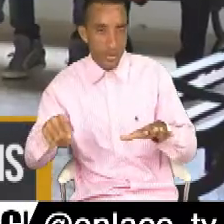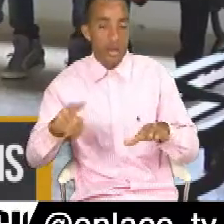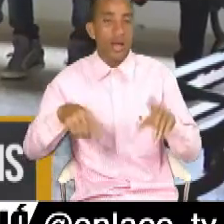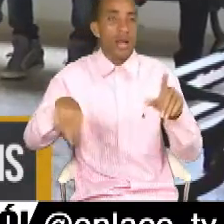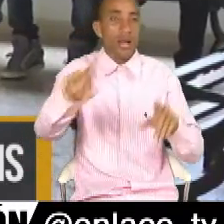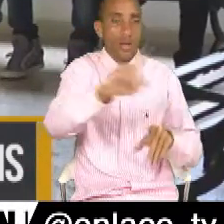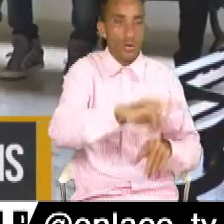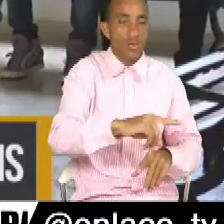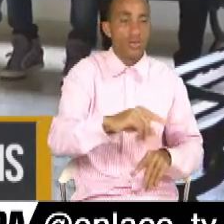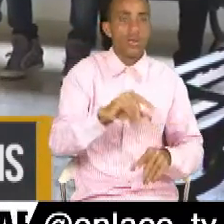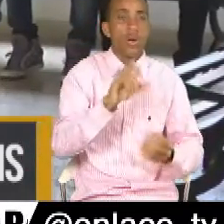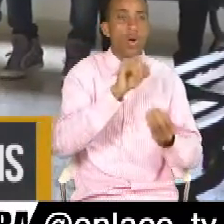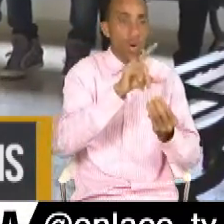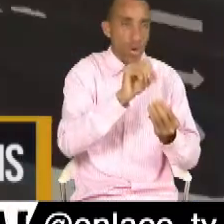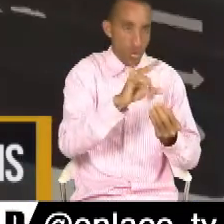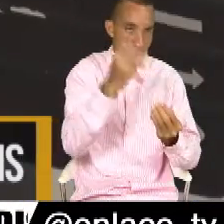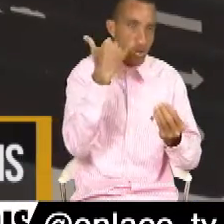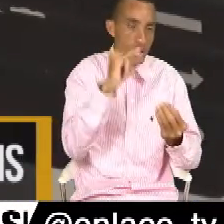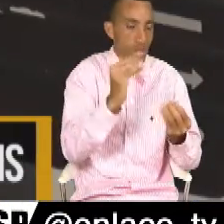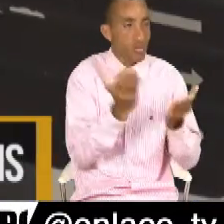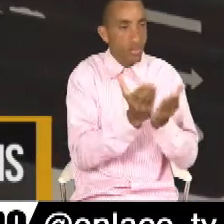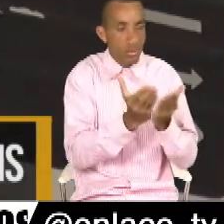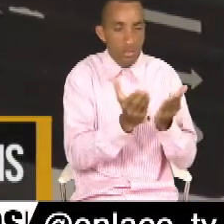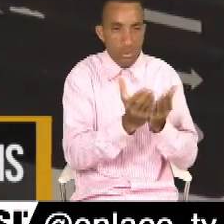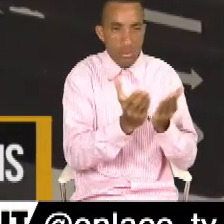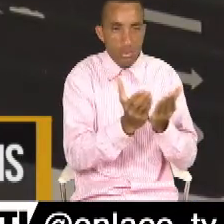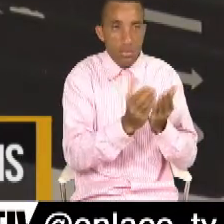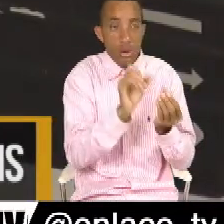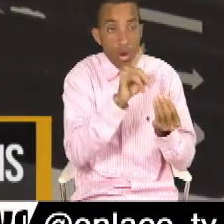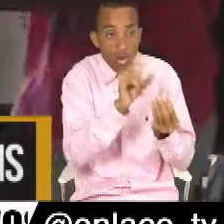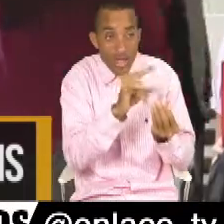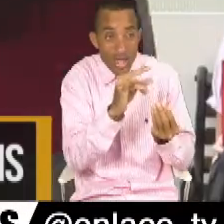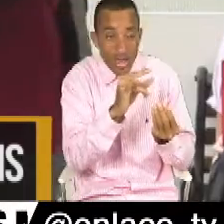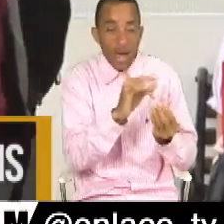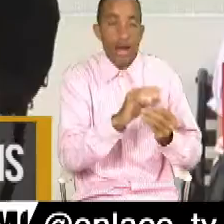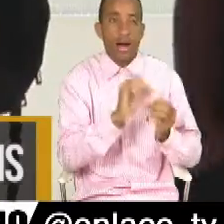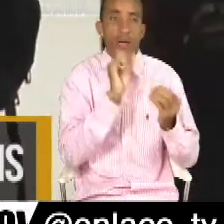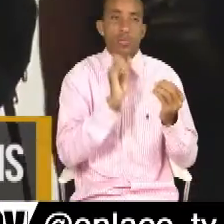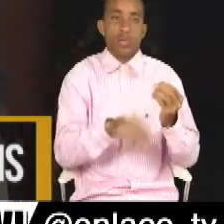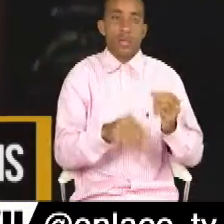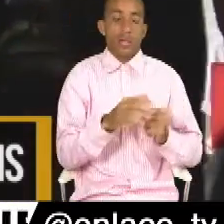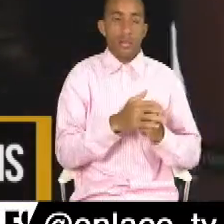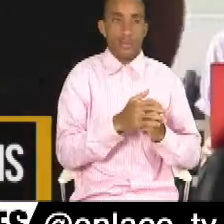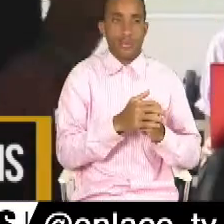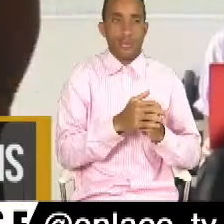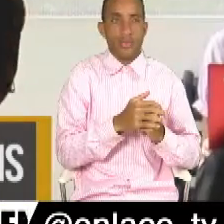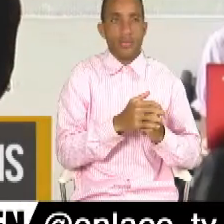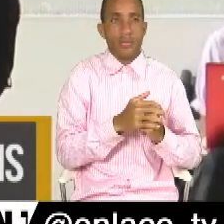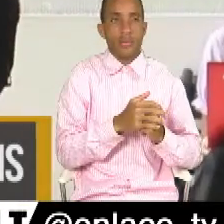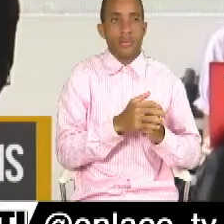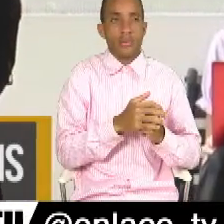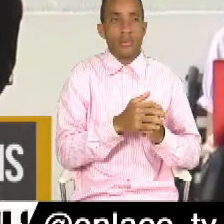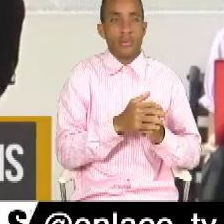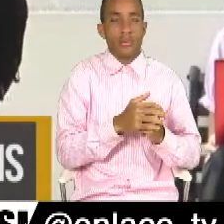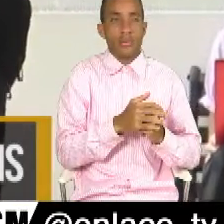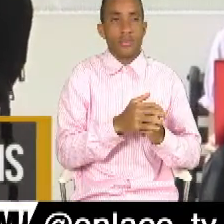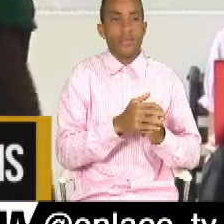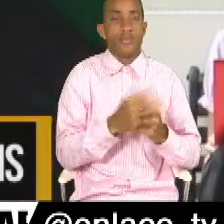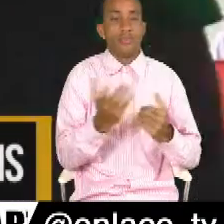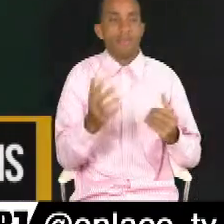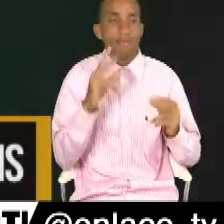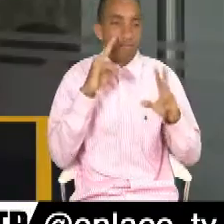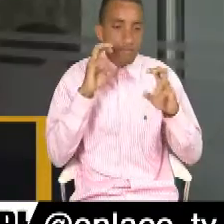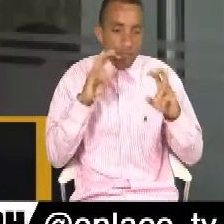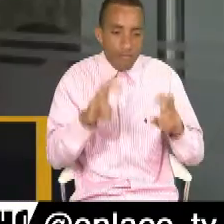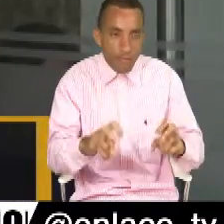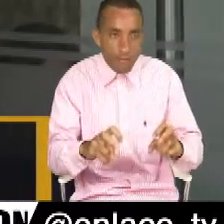que están en 11 pueden hacer el nivel introductorio. Con algo adicional que quería comentarle a todos, y es que estamos haciendo la investigación